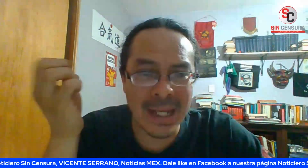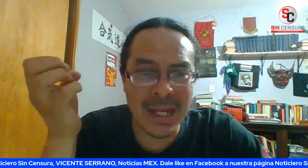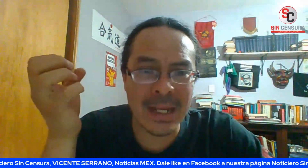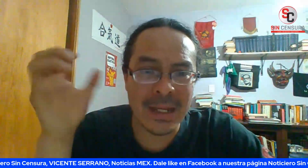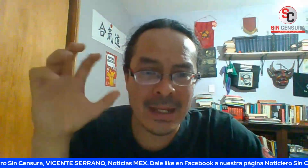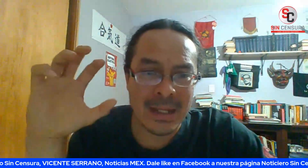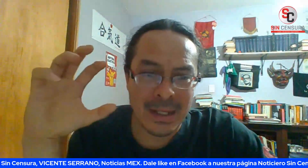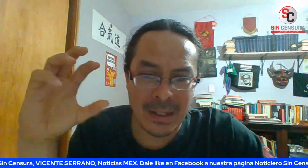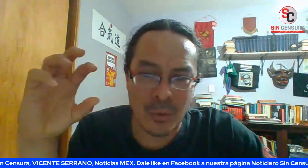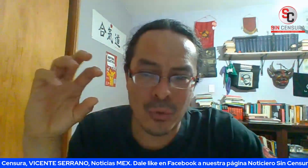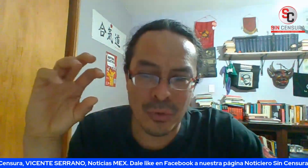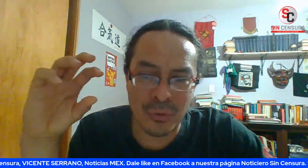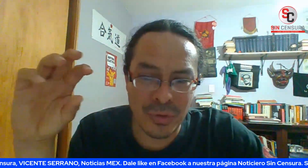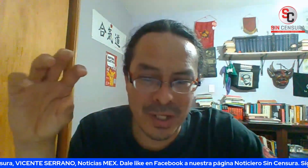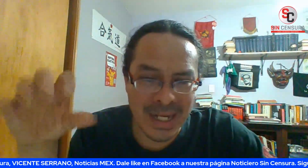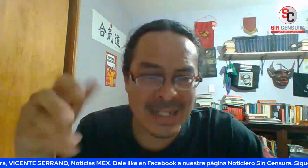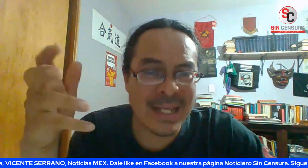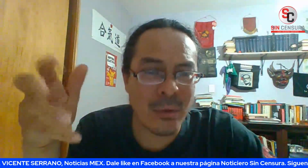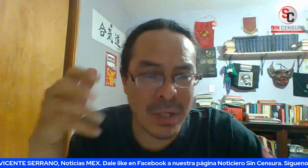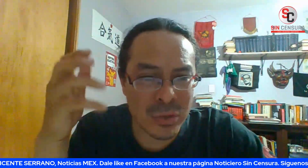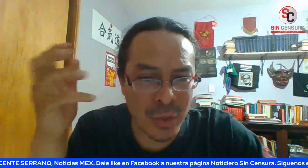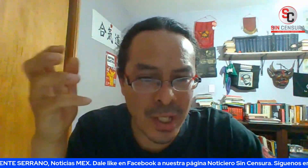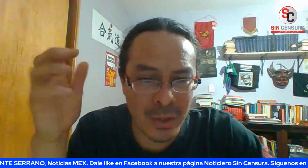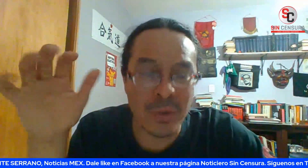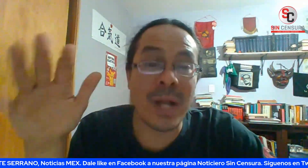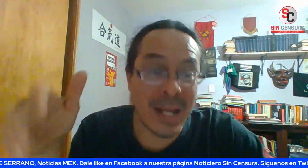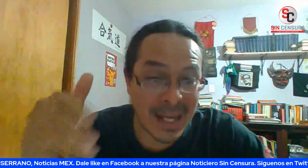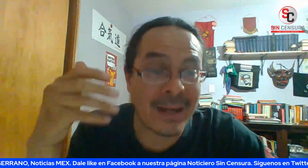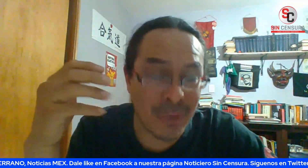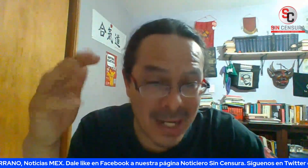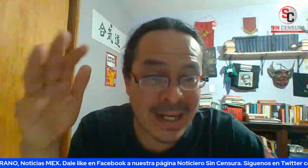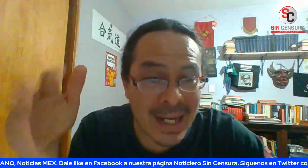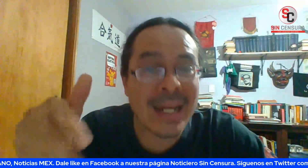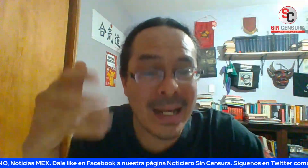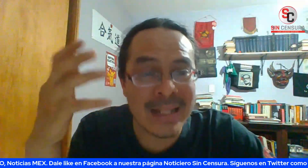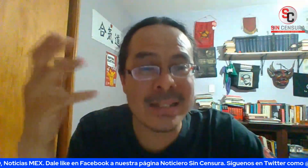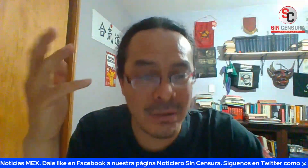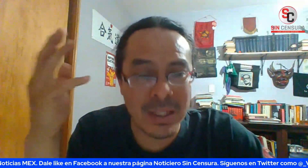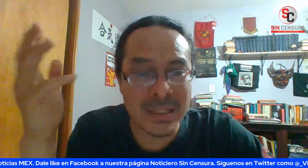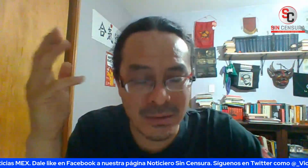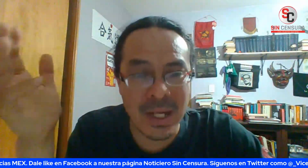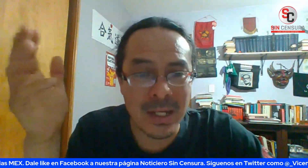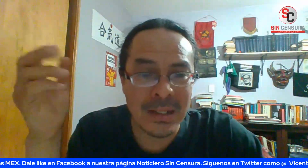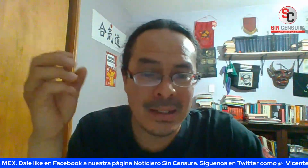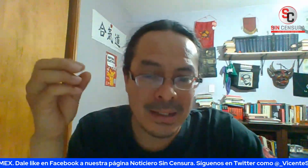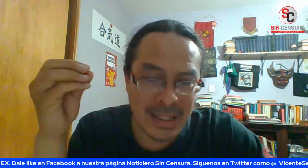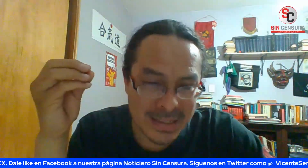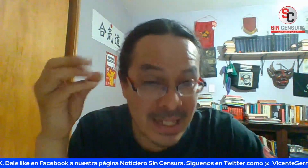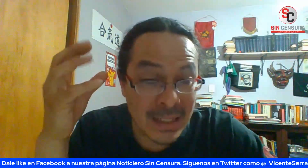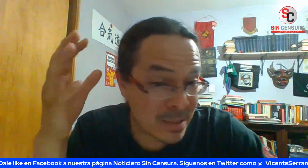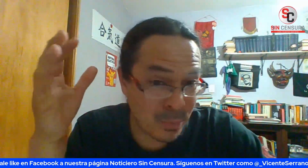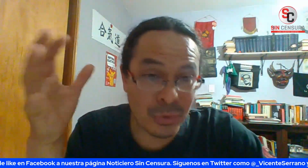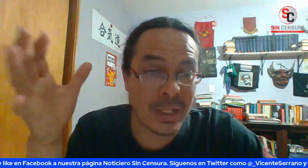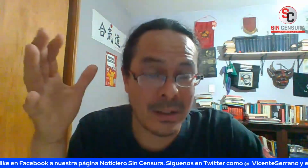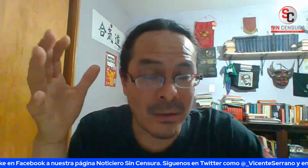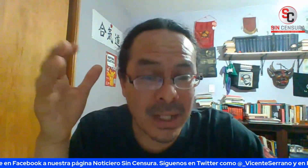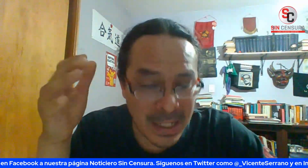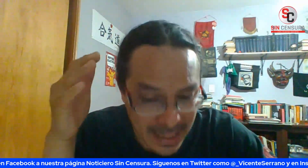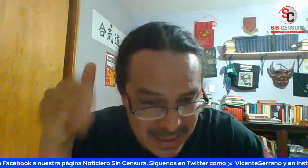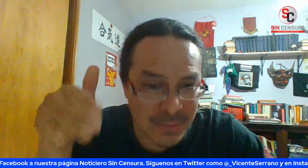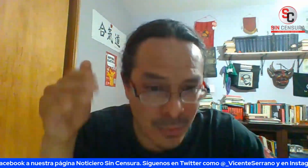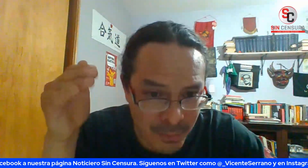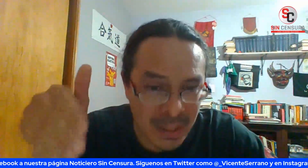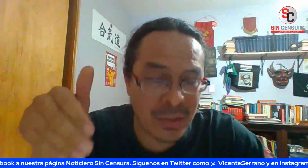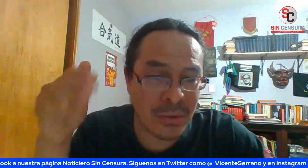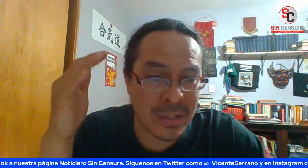que genere un renacer, un resurgir y una regeneración nacional, está en disputa. Creo que